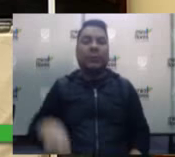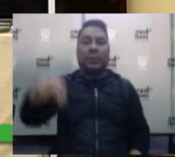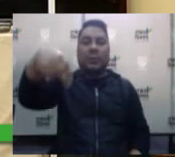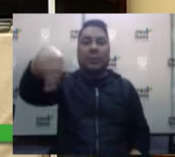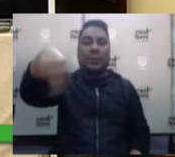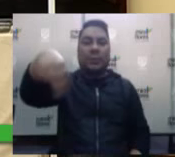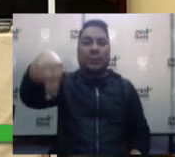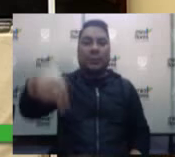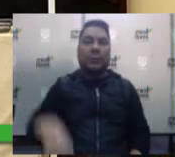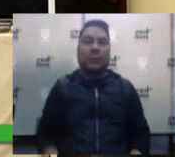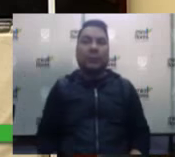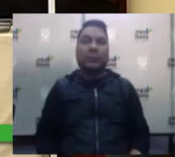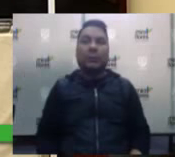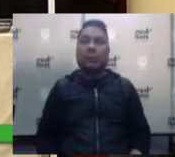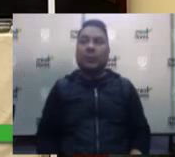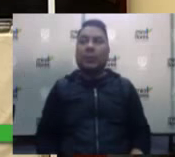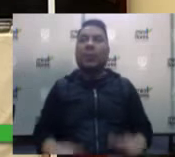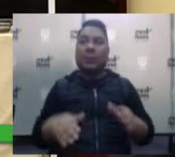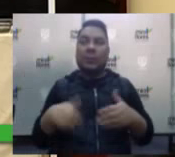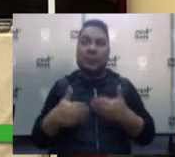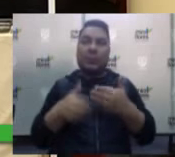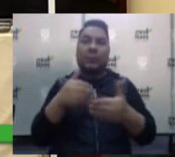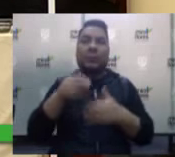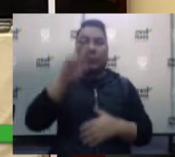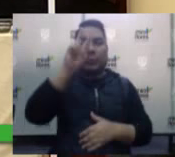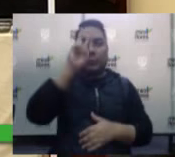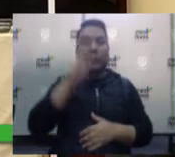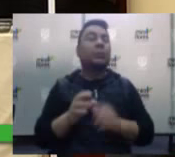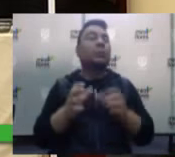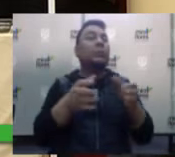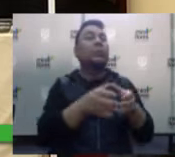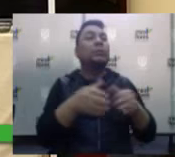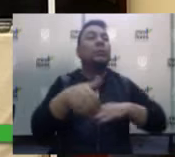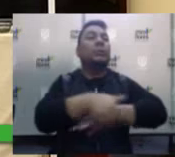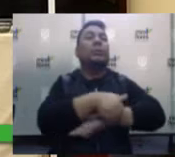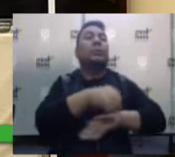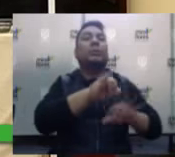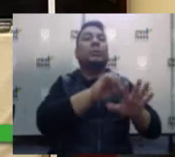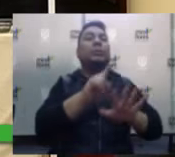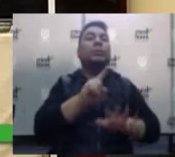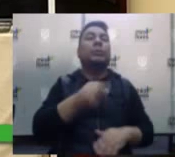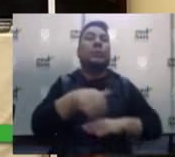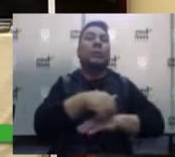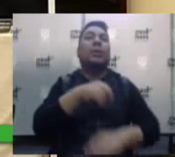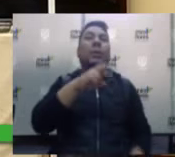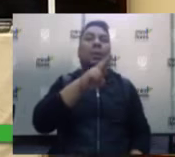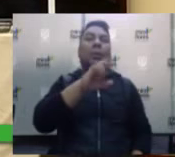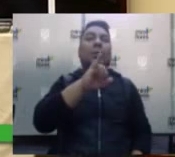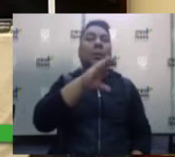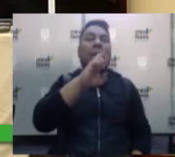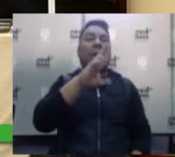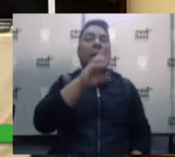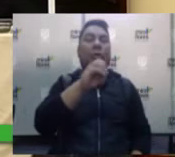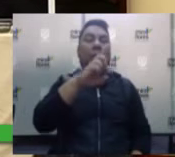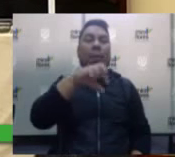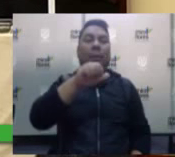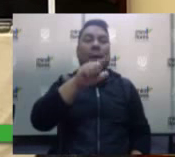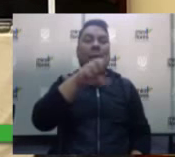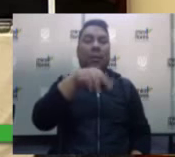Ñ. Podemos por el Progreso del Perú. Ubicación 61, avenida Ricardo Palma, cuadra 6, frente